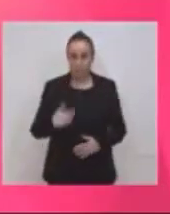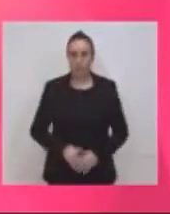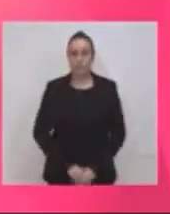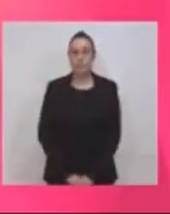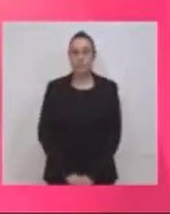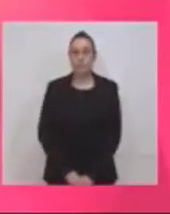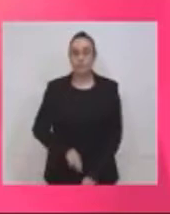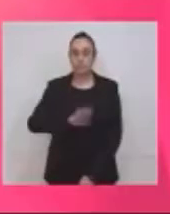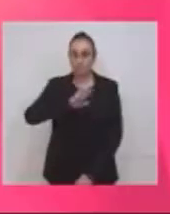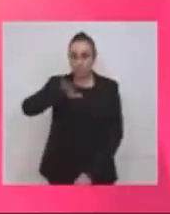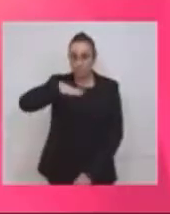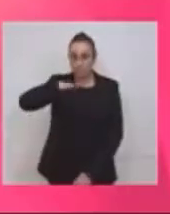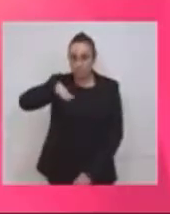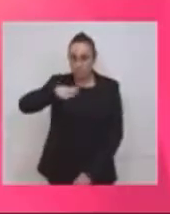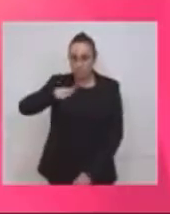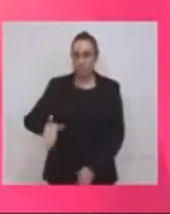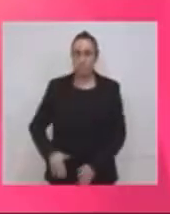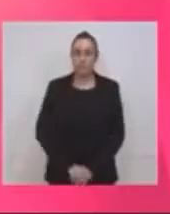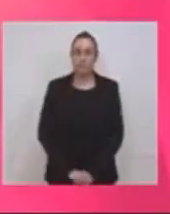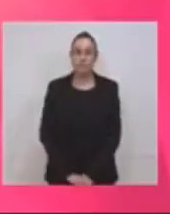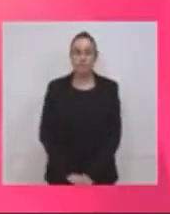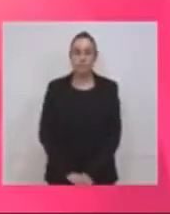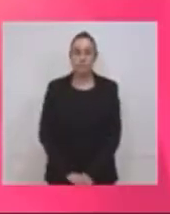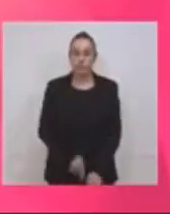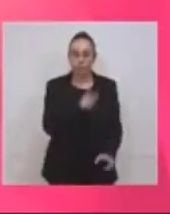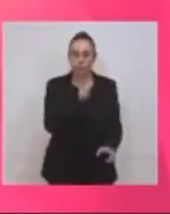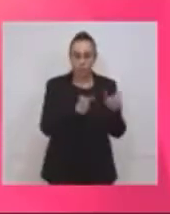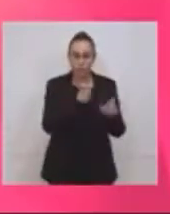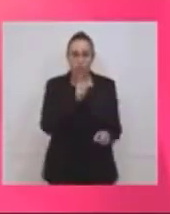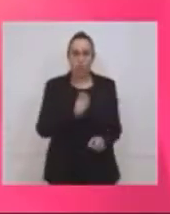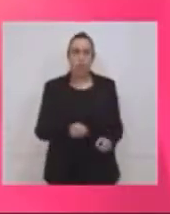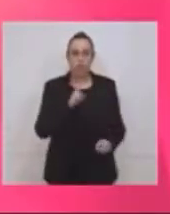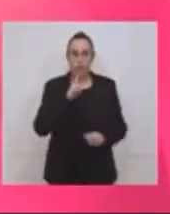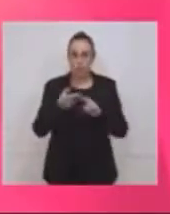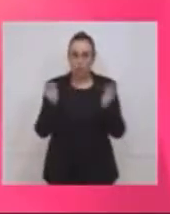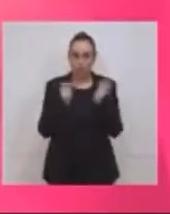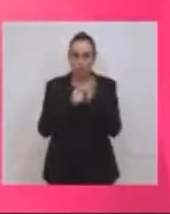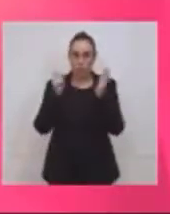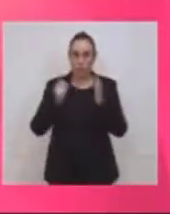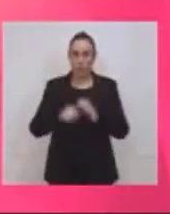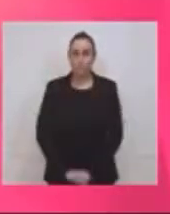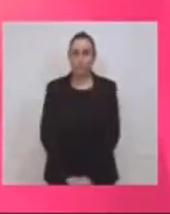Qué rápido está contestando la gente, ¿eh? Claro, sí. Te va a ser rápido. ¿Y no has leído?